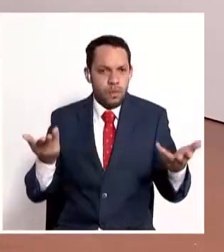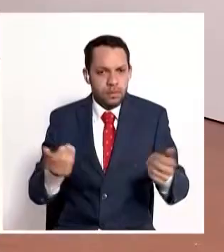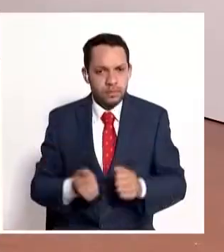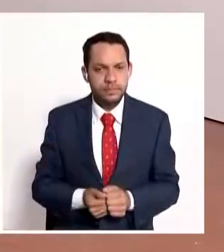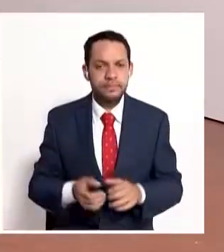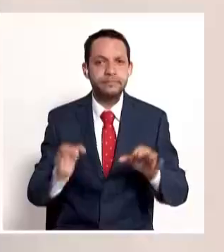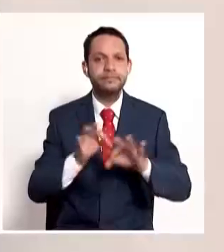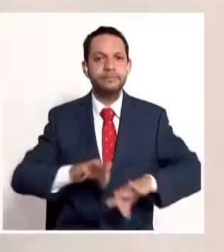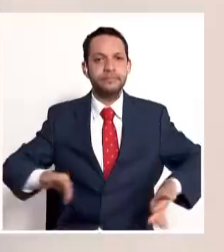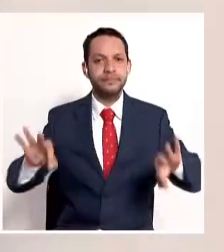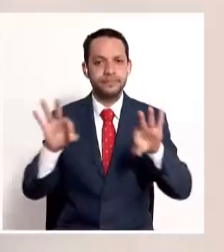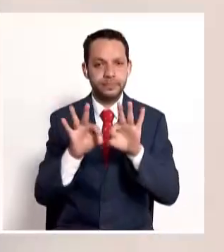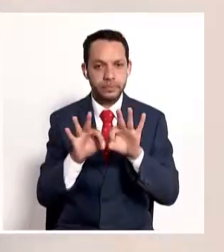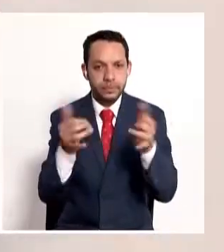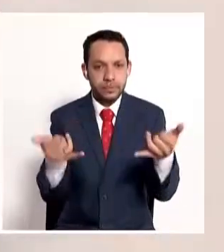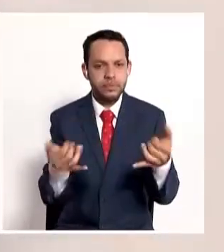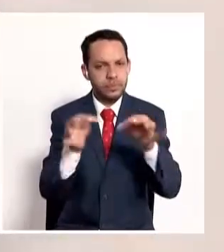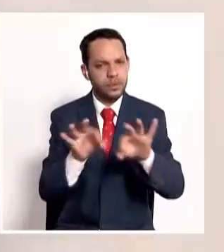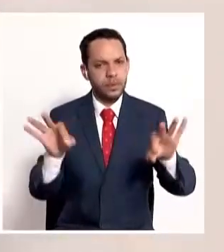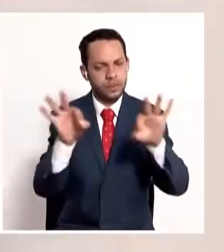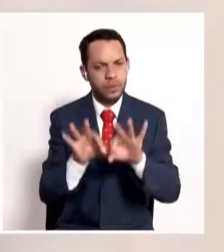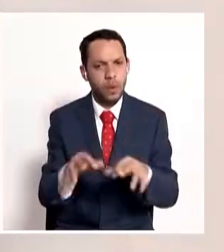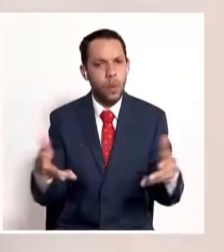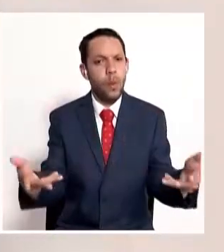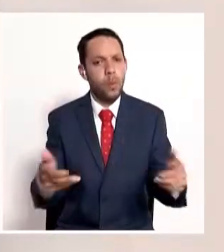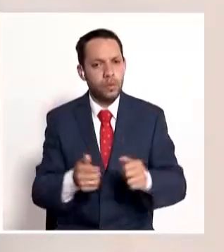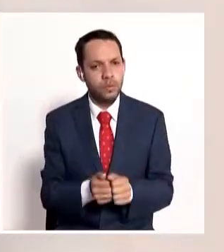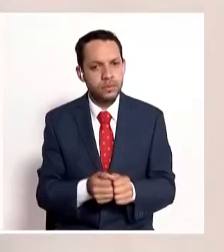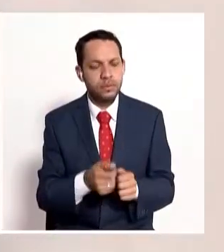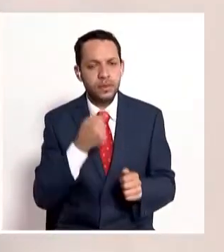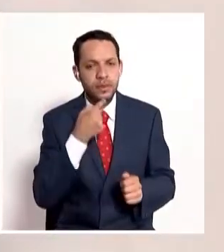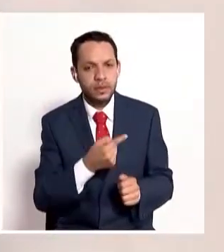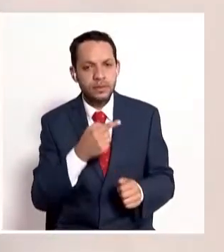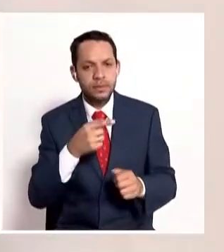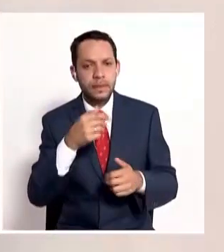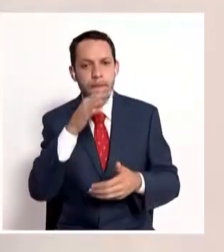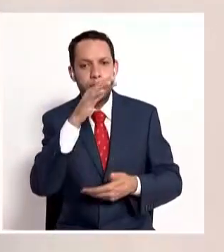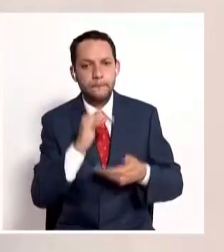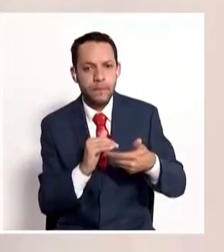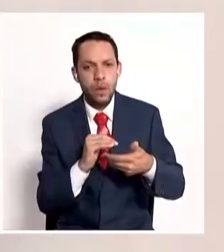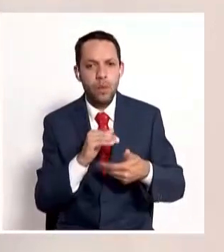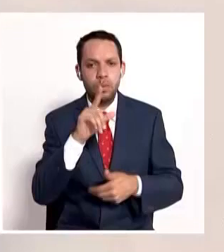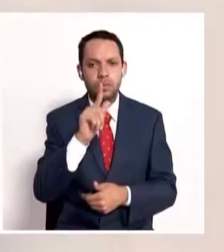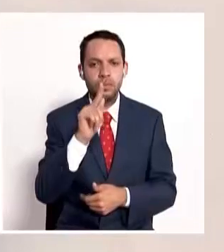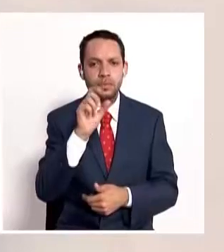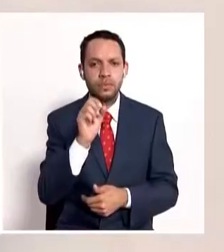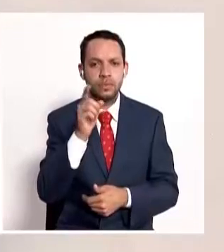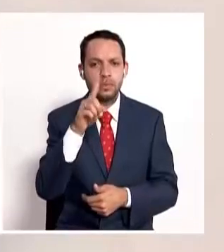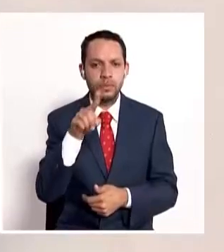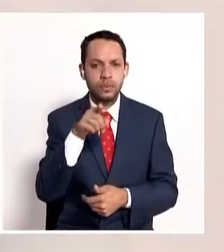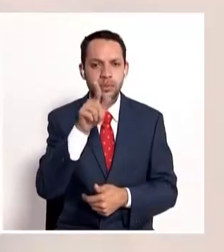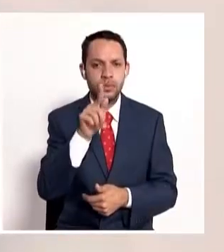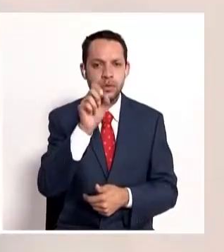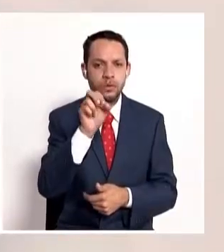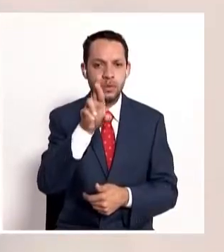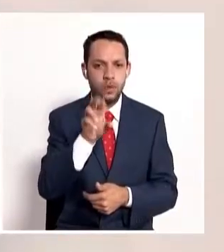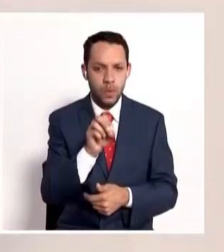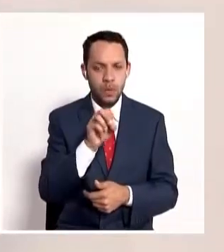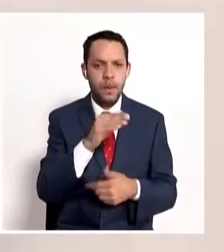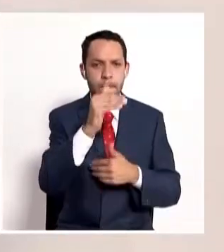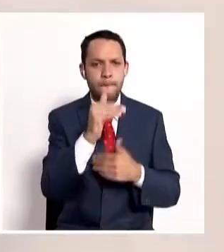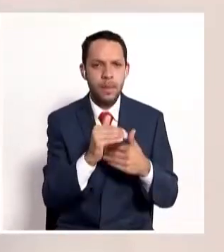porque ya nos preguntaba que cómo hacía para bajar el fósforo y si hay algo de lo que habla el doctor rojas que